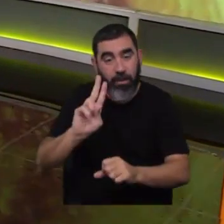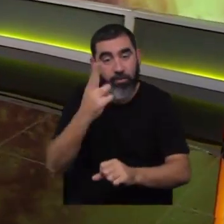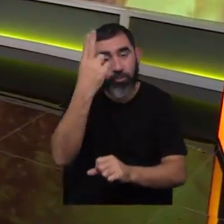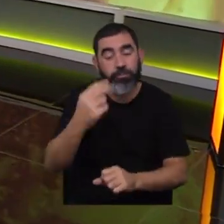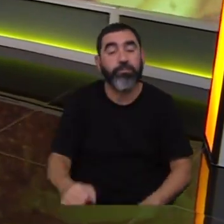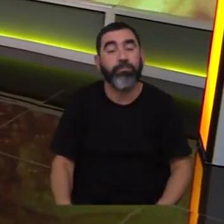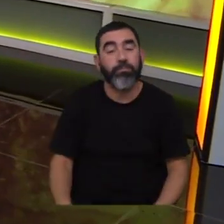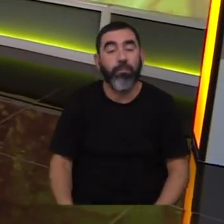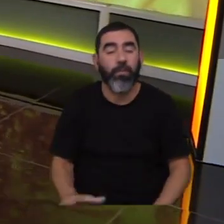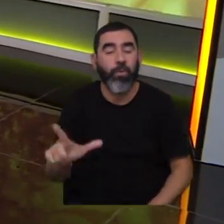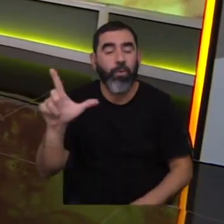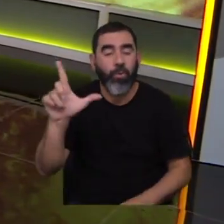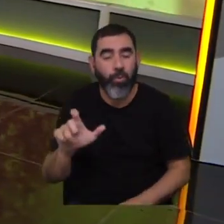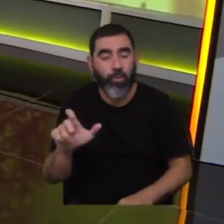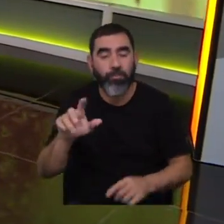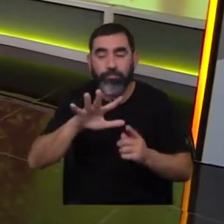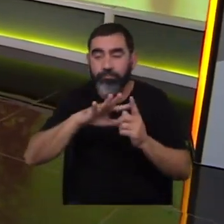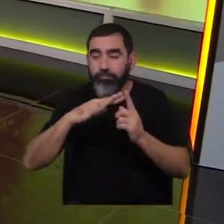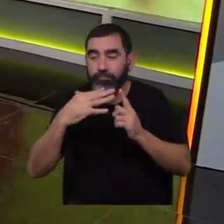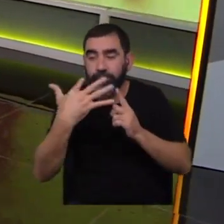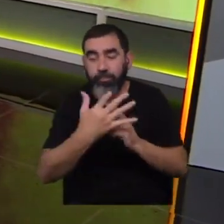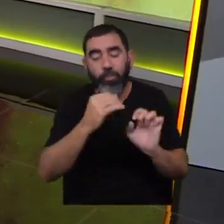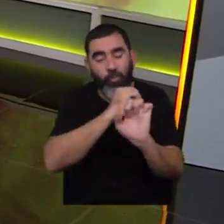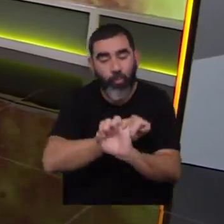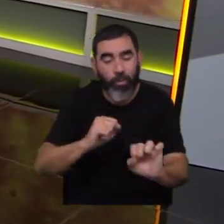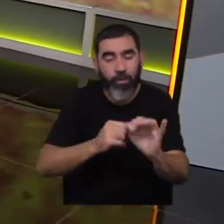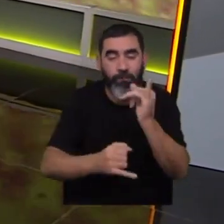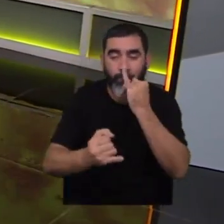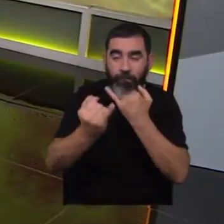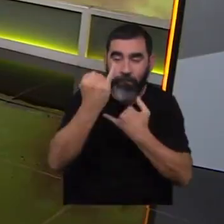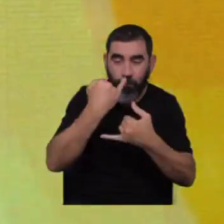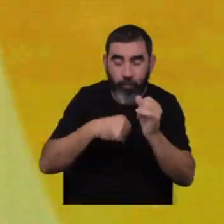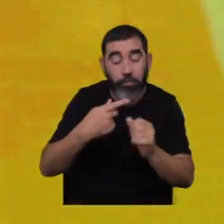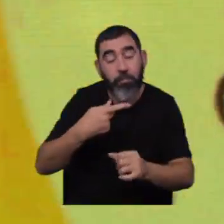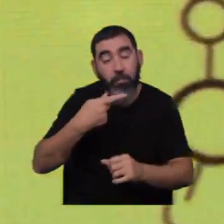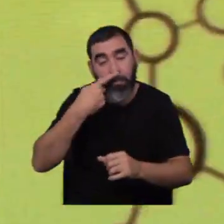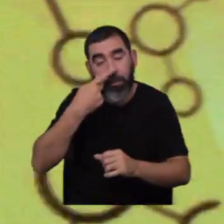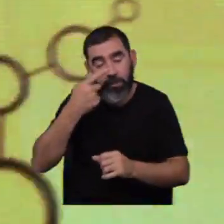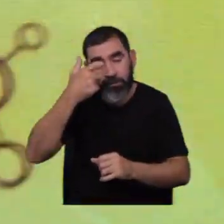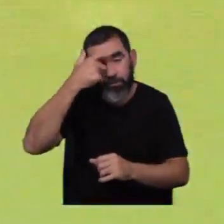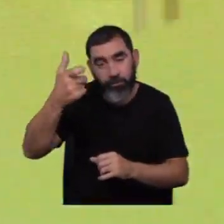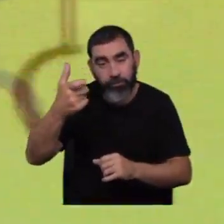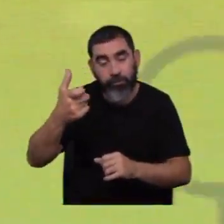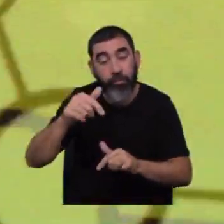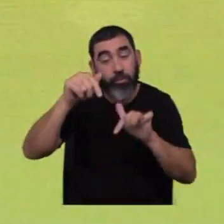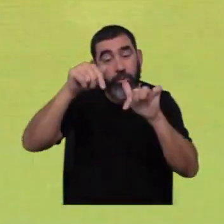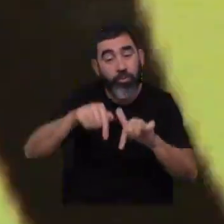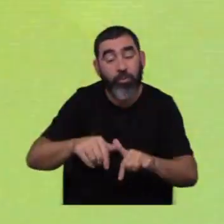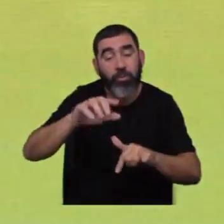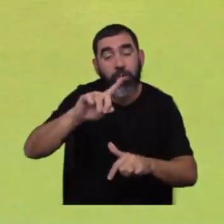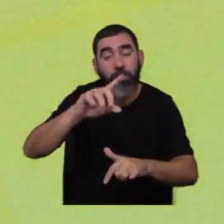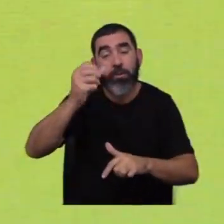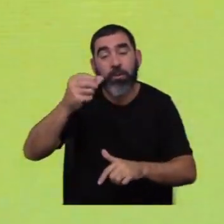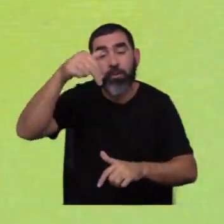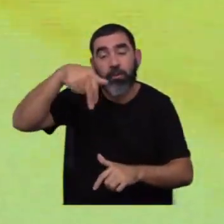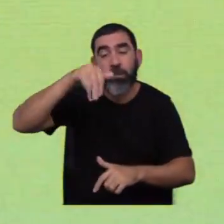y obviamente todo lo que nos rodea puede ser un dato o un hecho de interés para la ciencia. Hoy Daniela